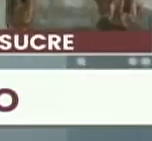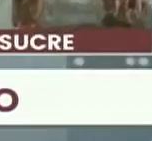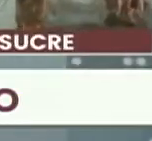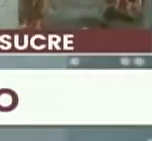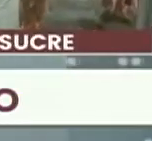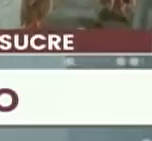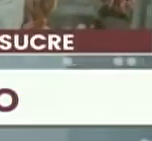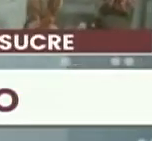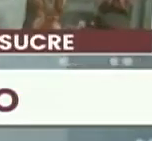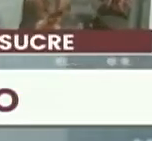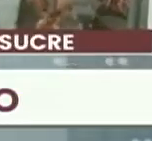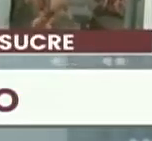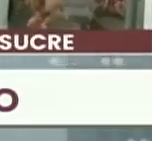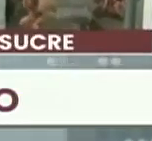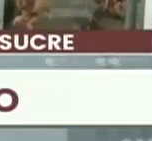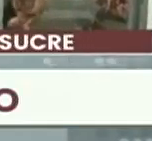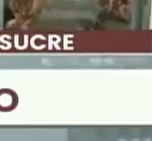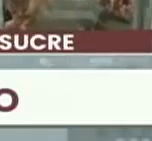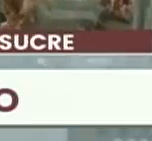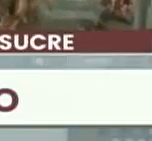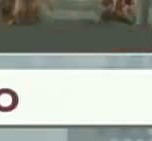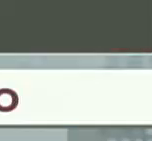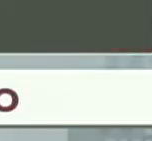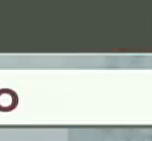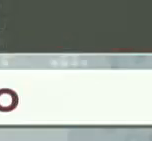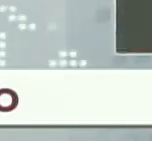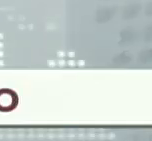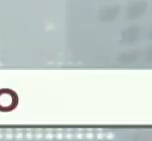tienen los cochinitos. ¿Ah?